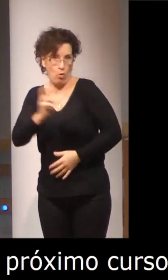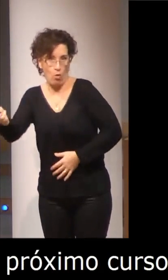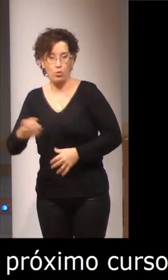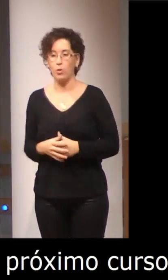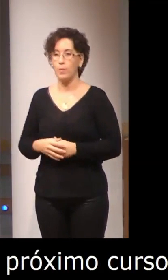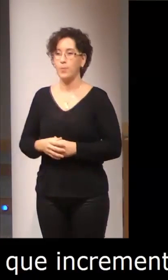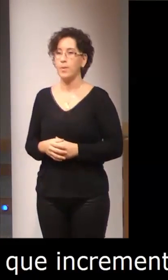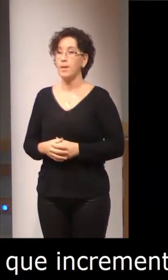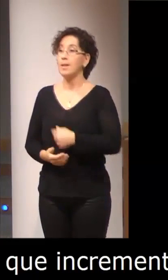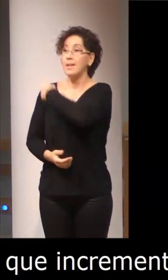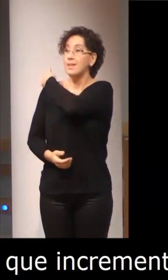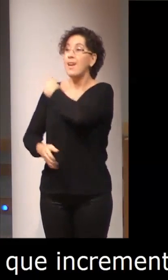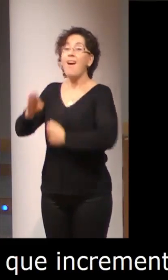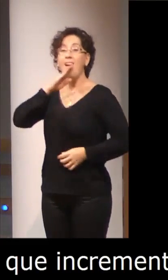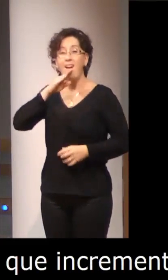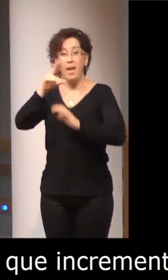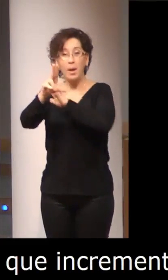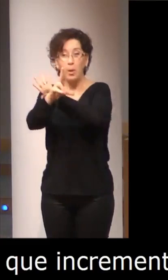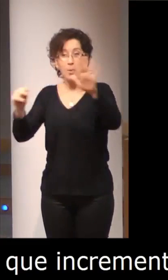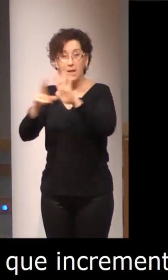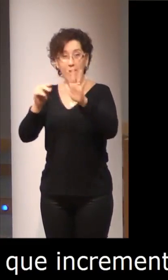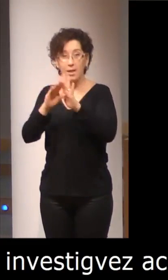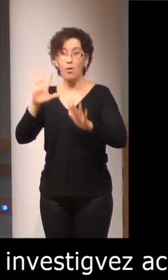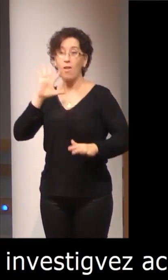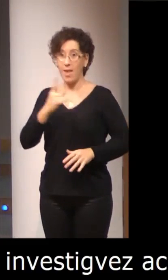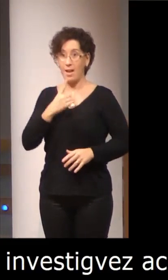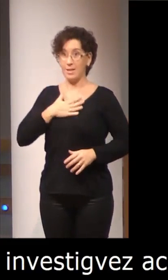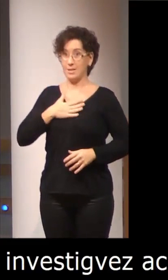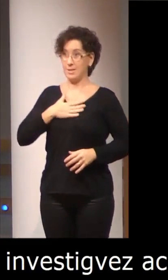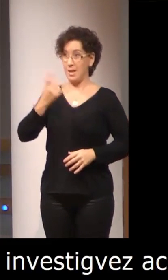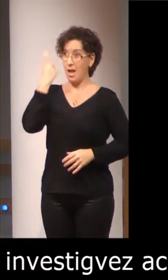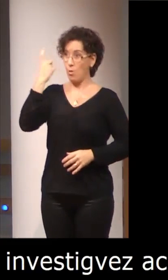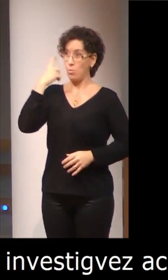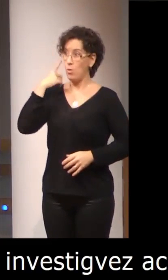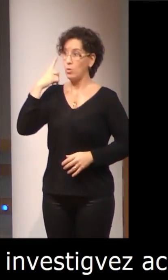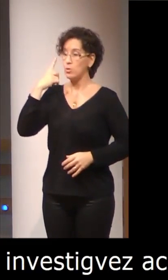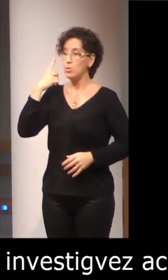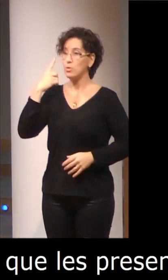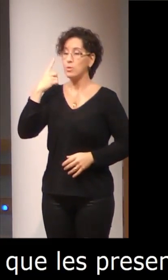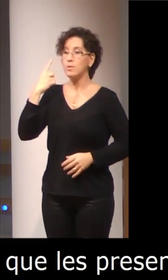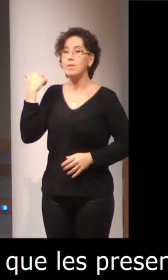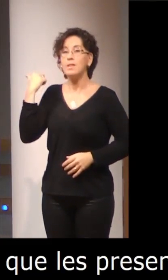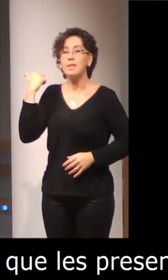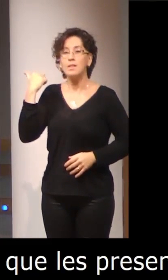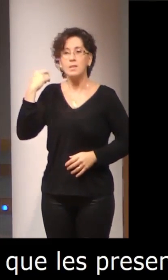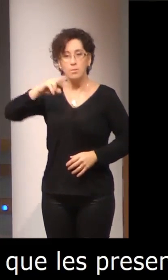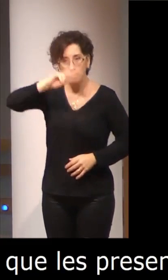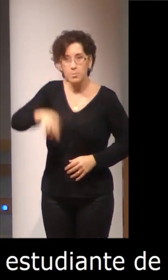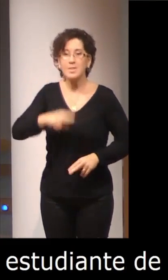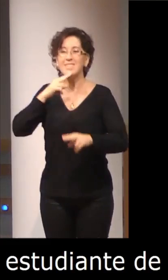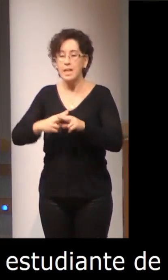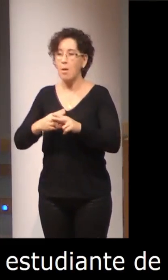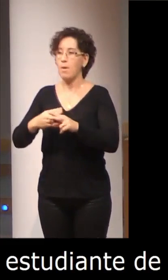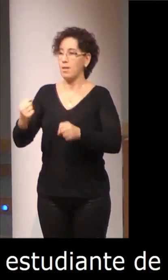paréntesis, ese vídeo que les presentaba de Alex, nuestro estudiante del grado de Educación Social, es ya una de las tareas de evaluación